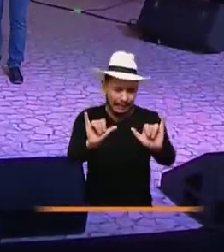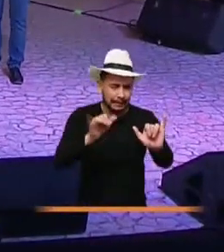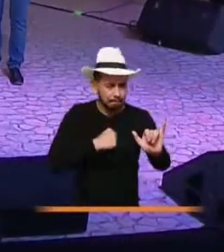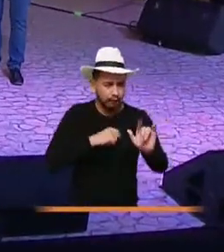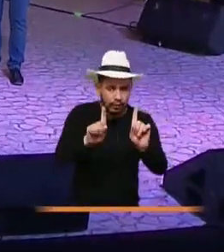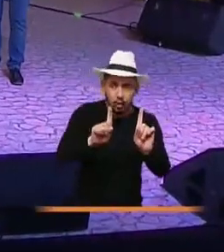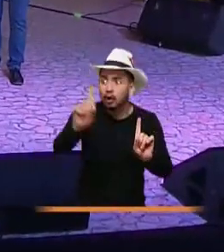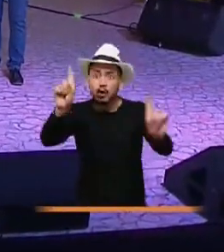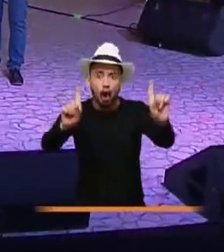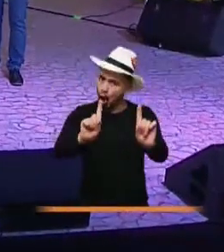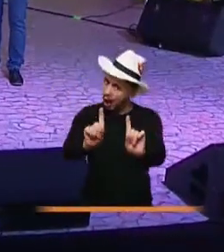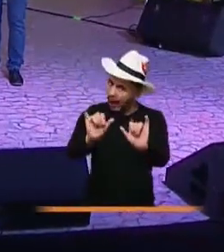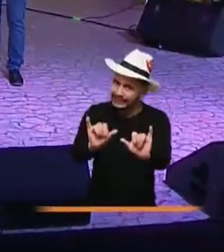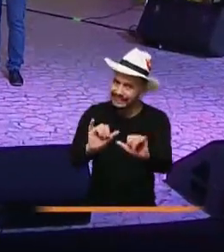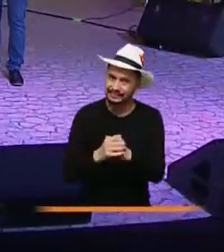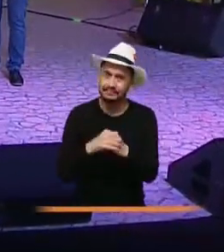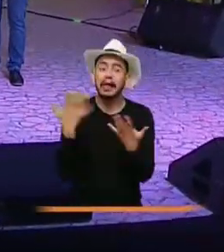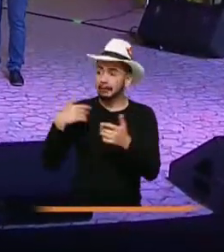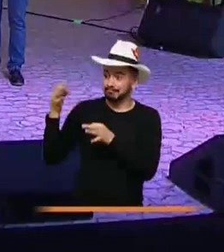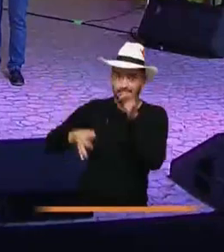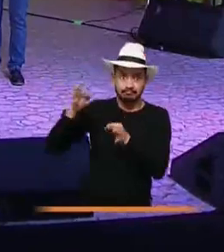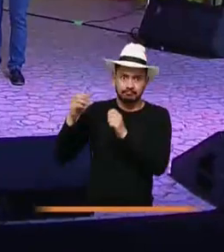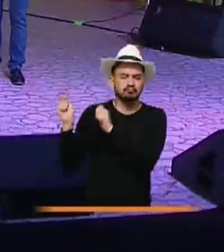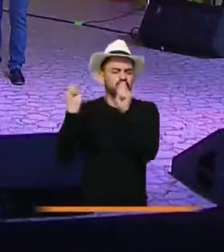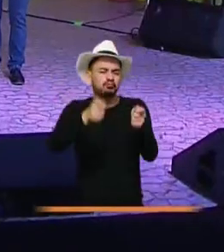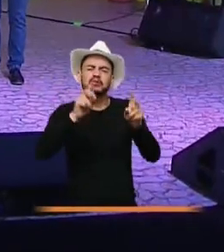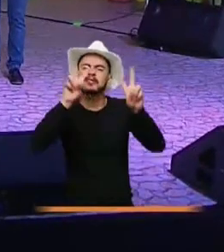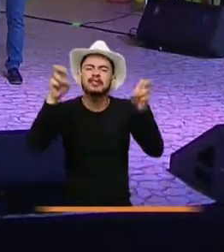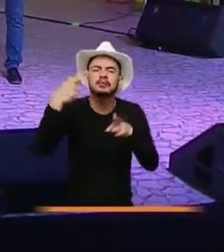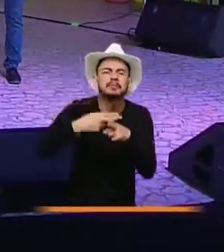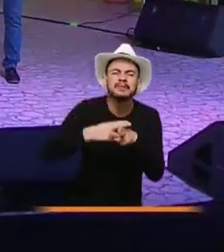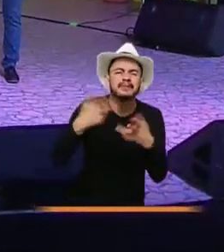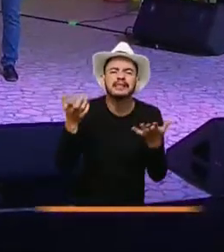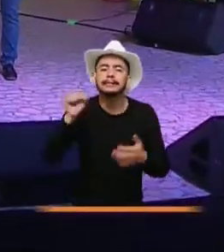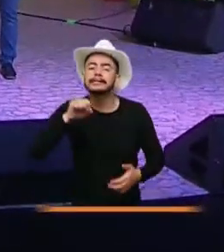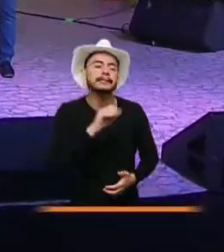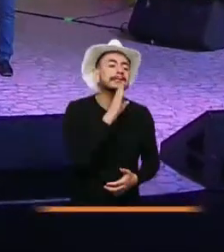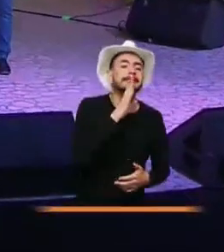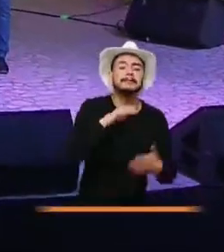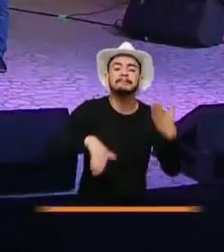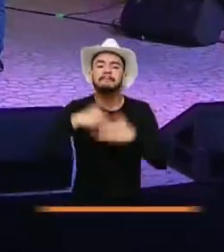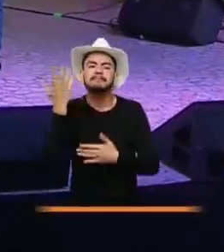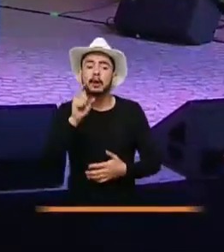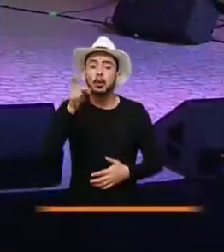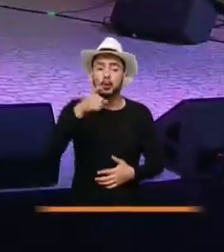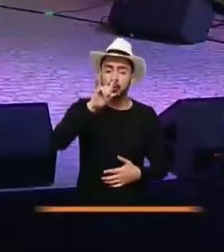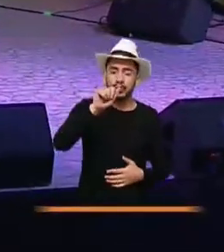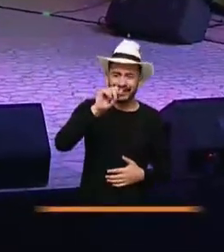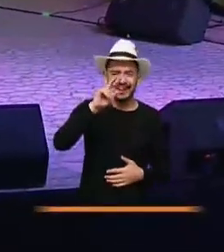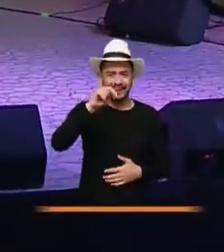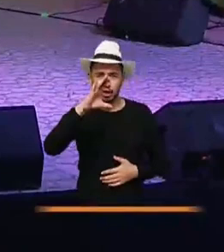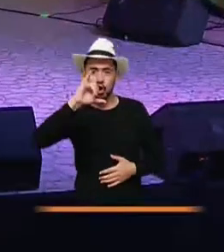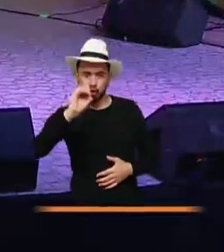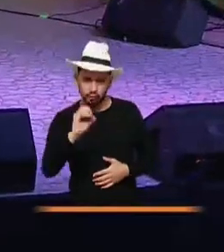tema impuesto por el grado y él es el que comienza justamente con quien claro que sí vamos entonces con guacuco y gallinazo y el